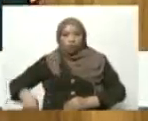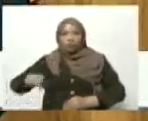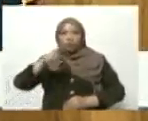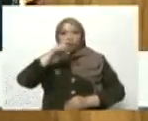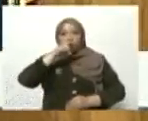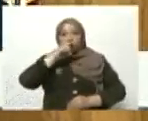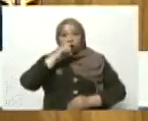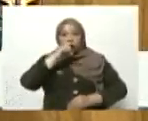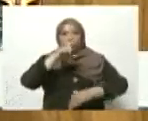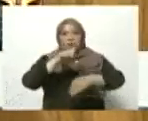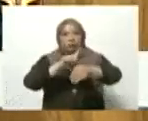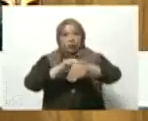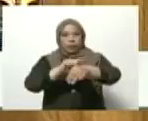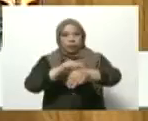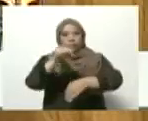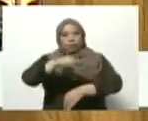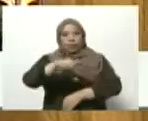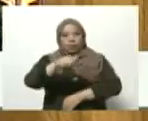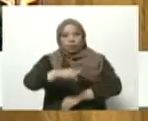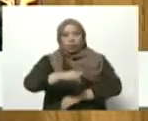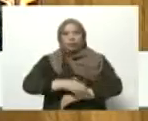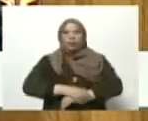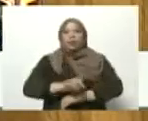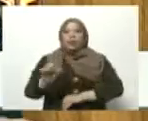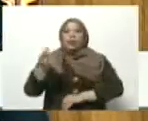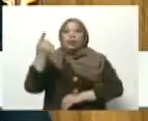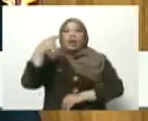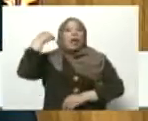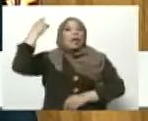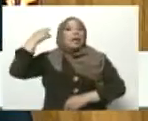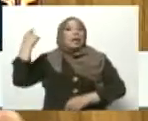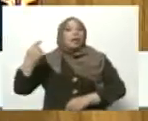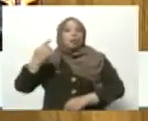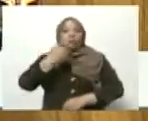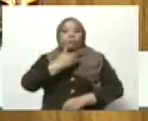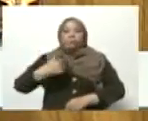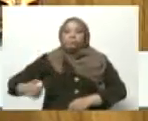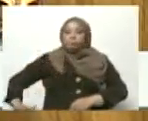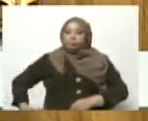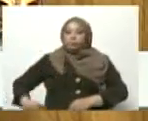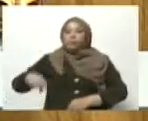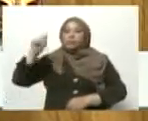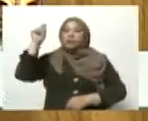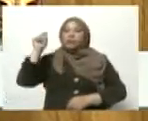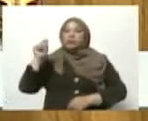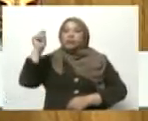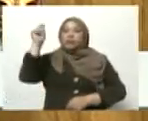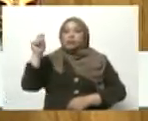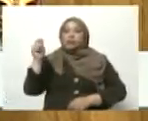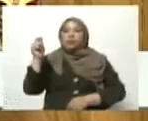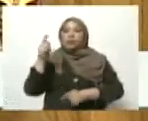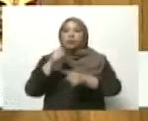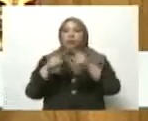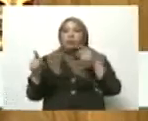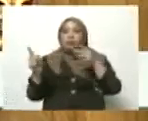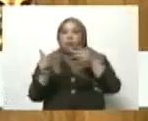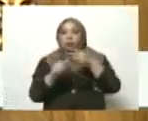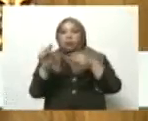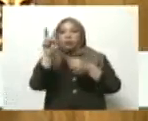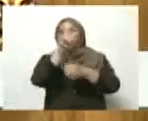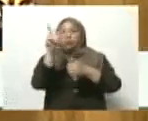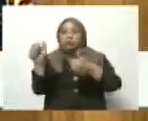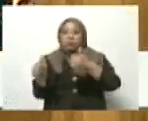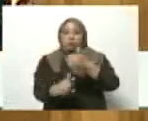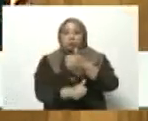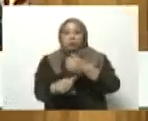Iris Varela, primera vicepresidenta de la Asamblea Nacional. Honorable diputada Vanessa Montero, segunda vicepresidenta de la